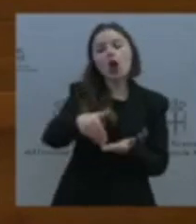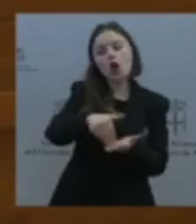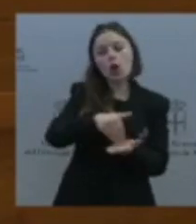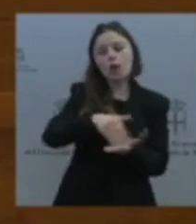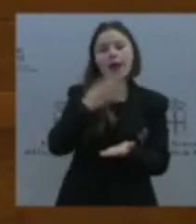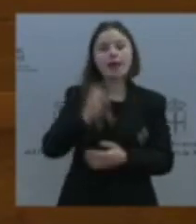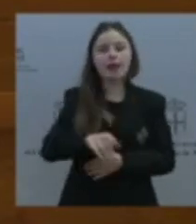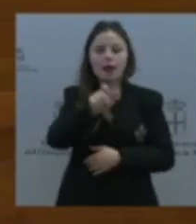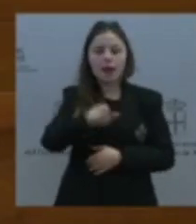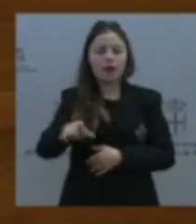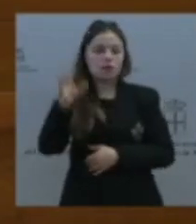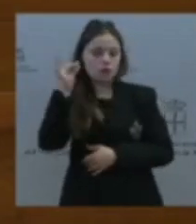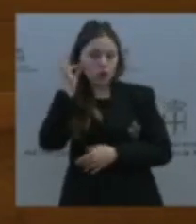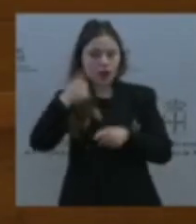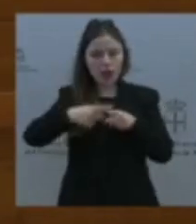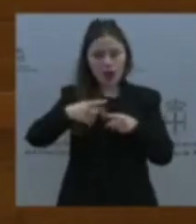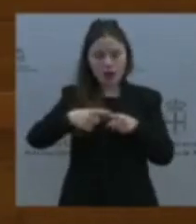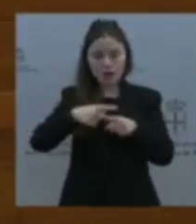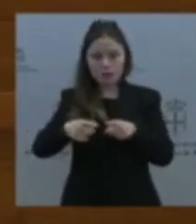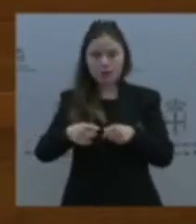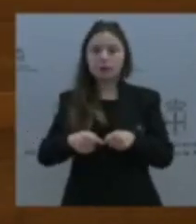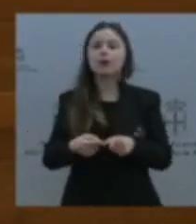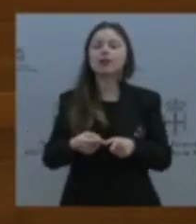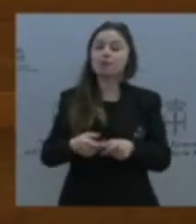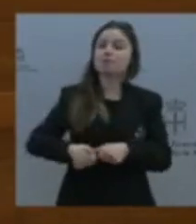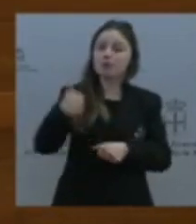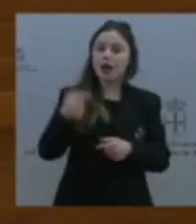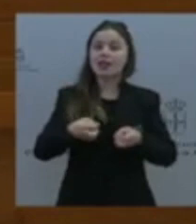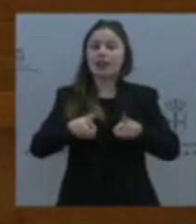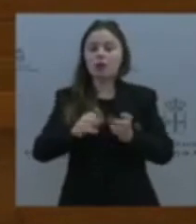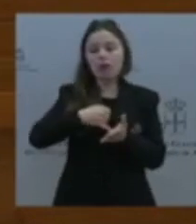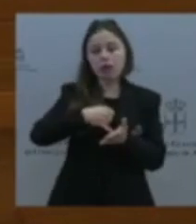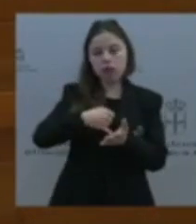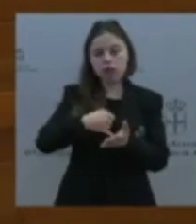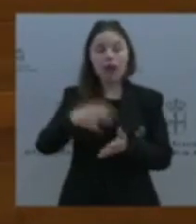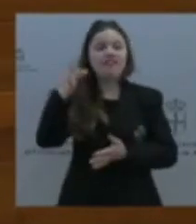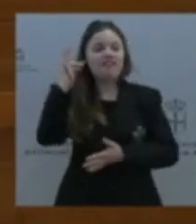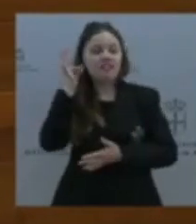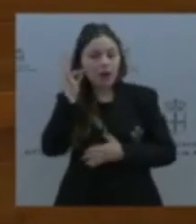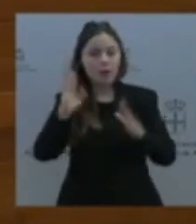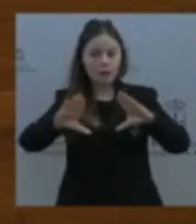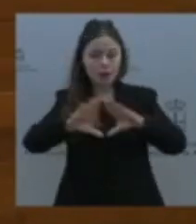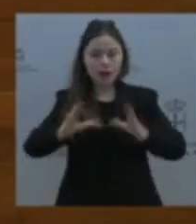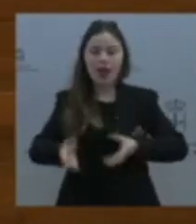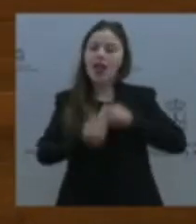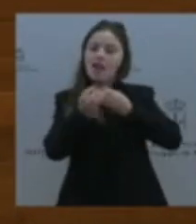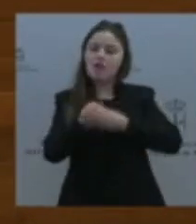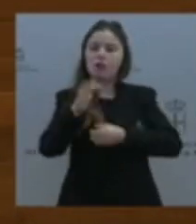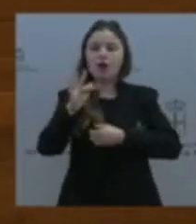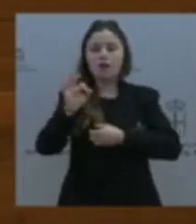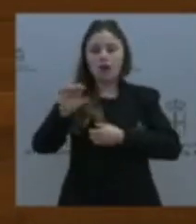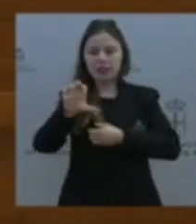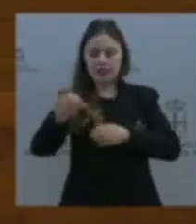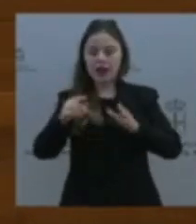más de la nueva vulnerabilidad femenina que identifica el informe FOESA. No podemos hablar en serio de